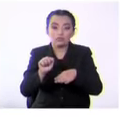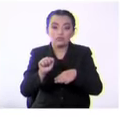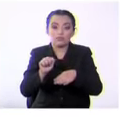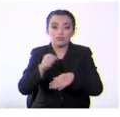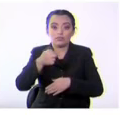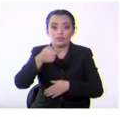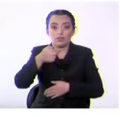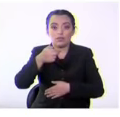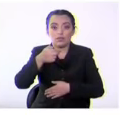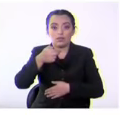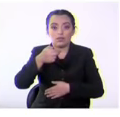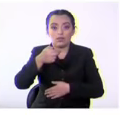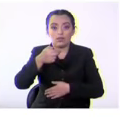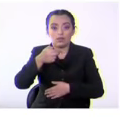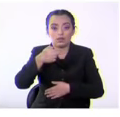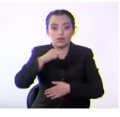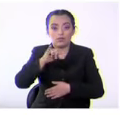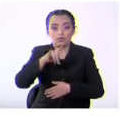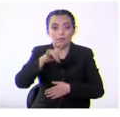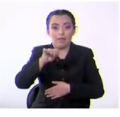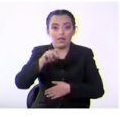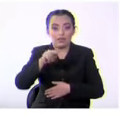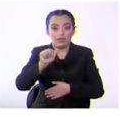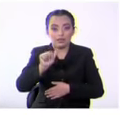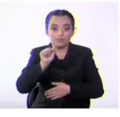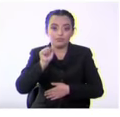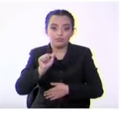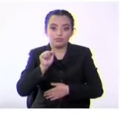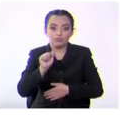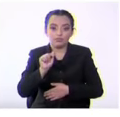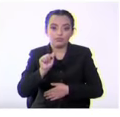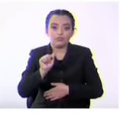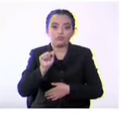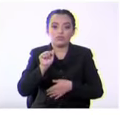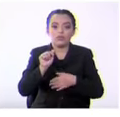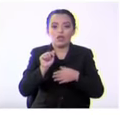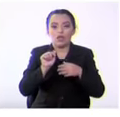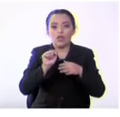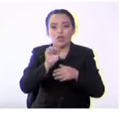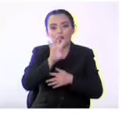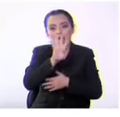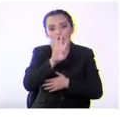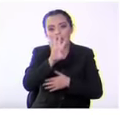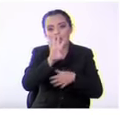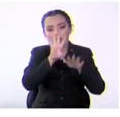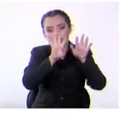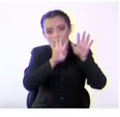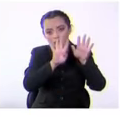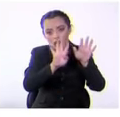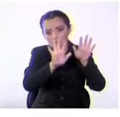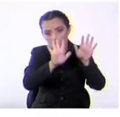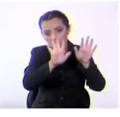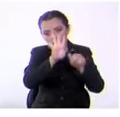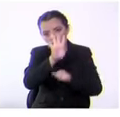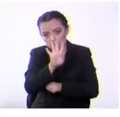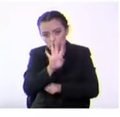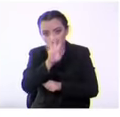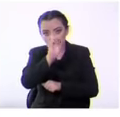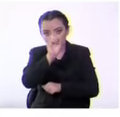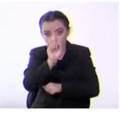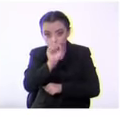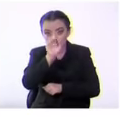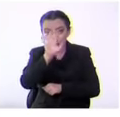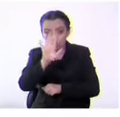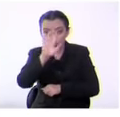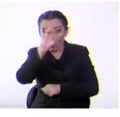población, pero en la actualidad es de más o menos 14.5%. Asimismo, para el